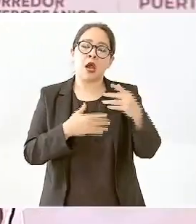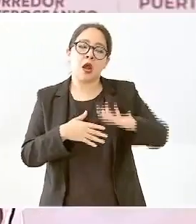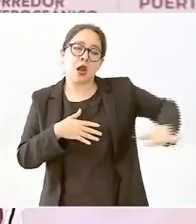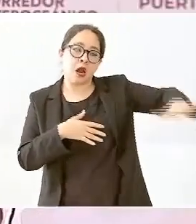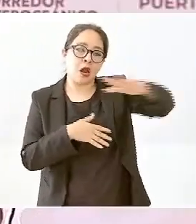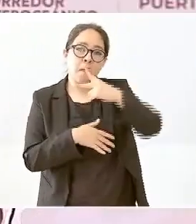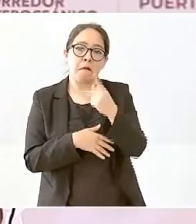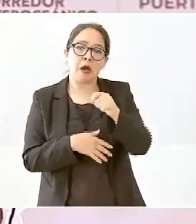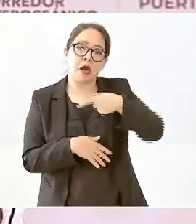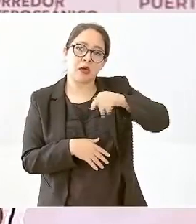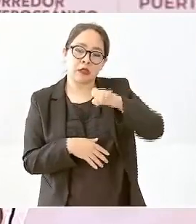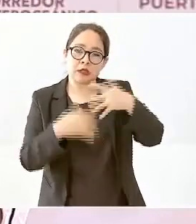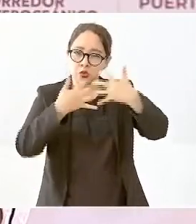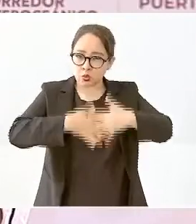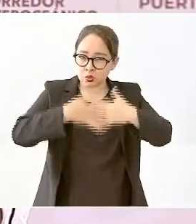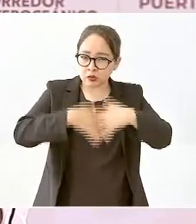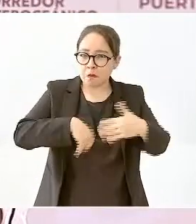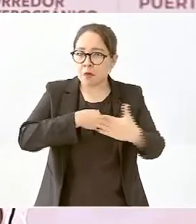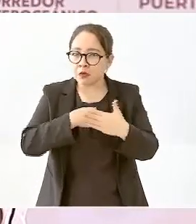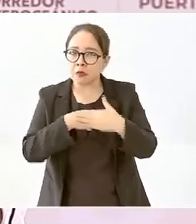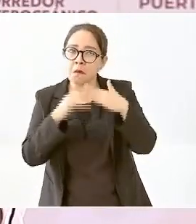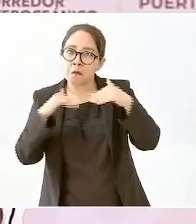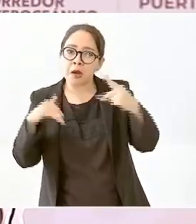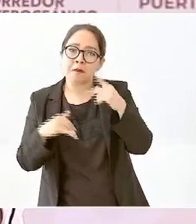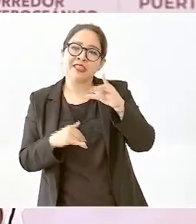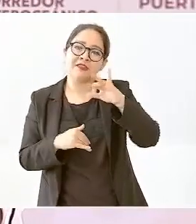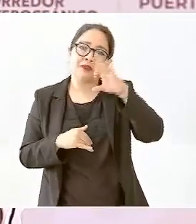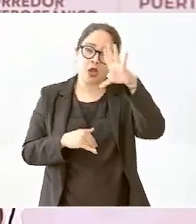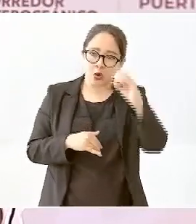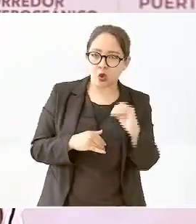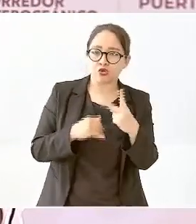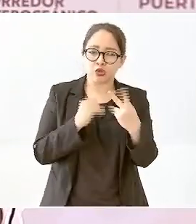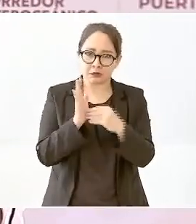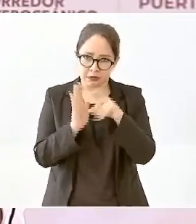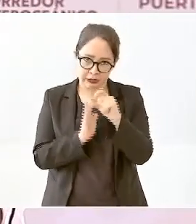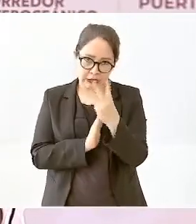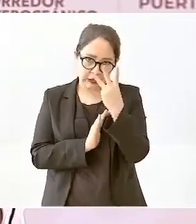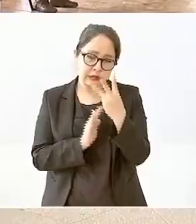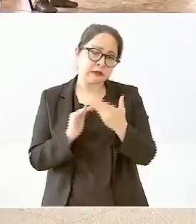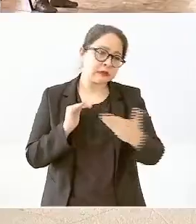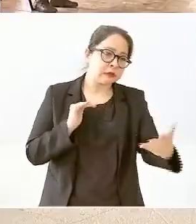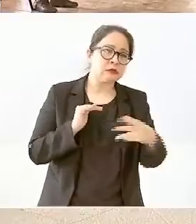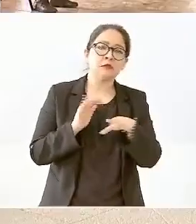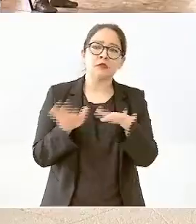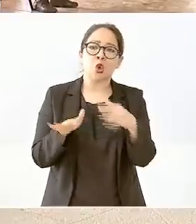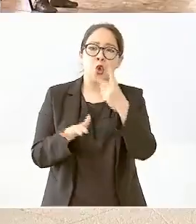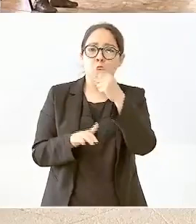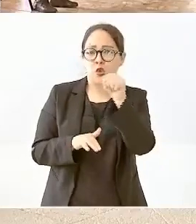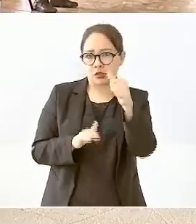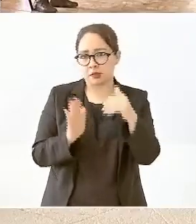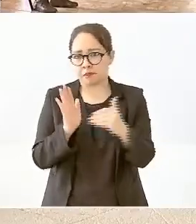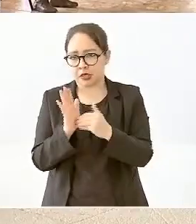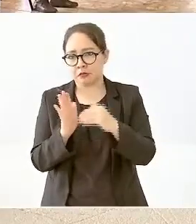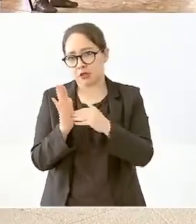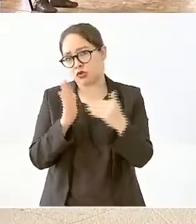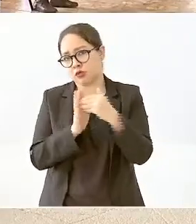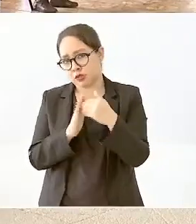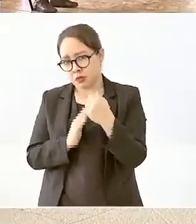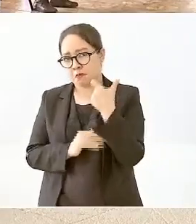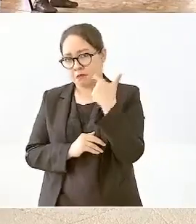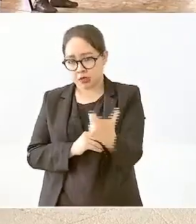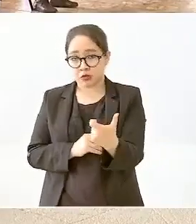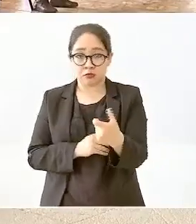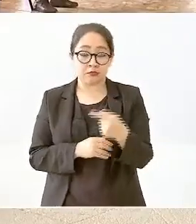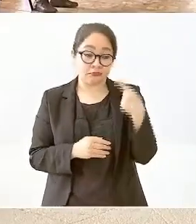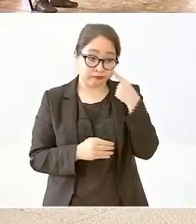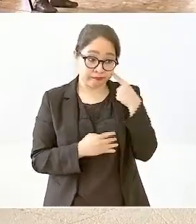mercados del Pacífico a partir de 2023, con inversiones que superan los 11,000 millones de pesos. Con todos